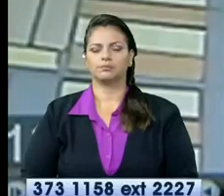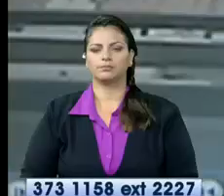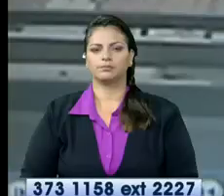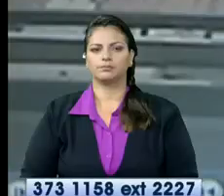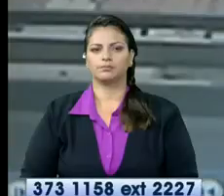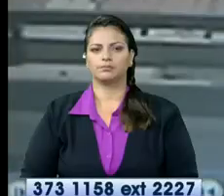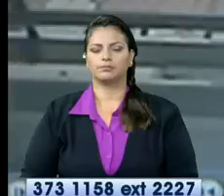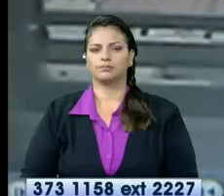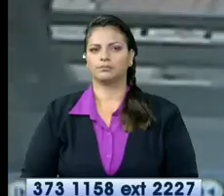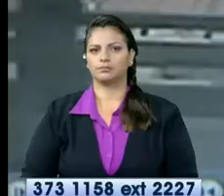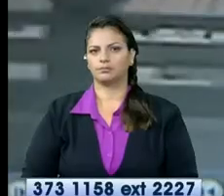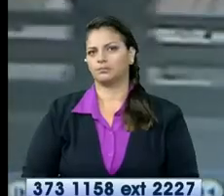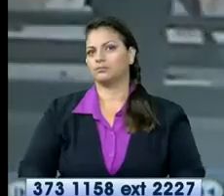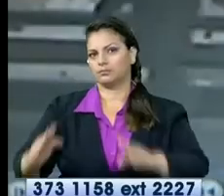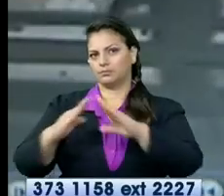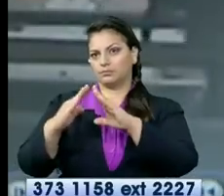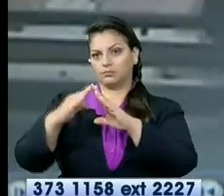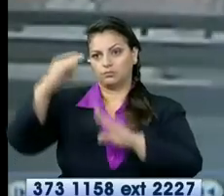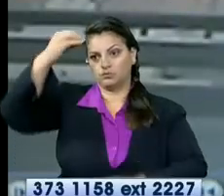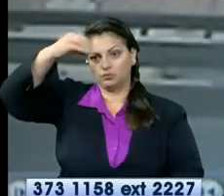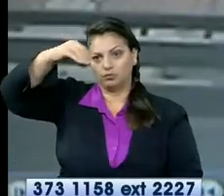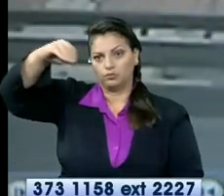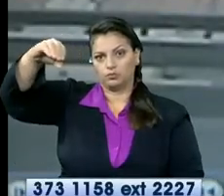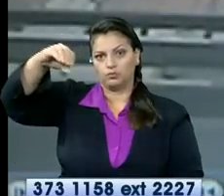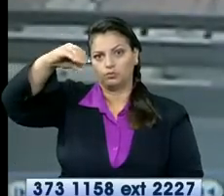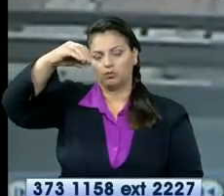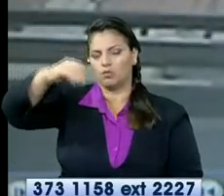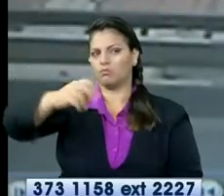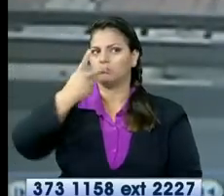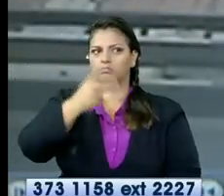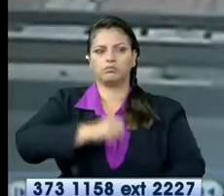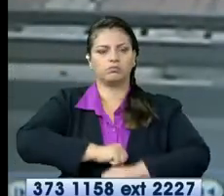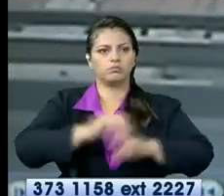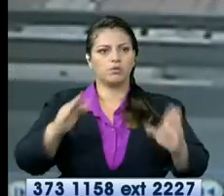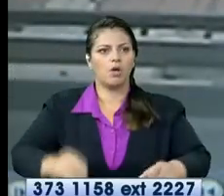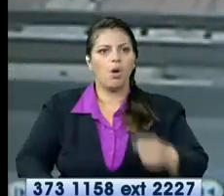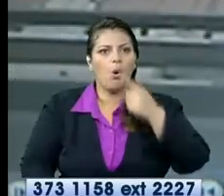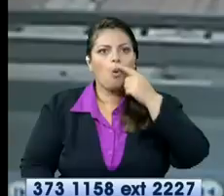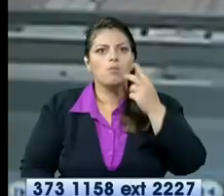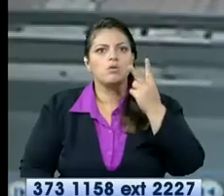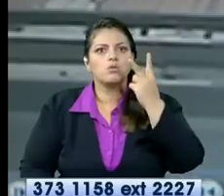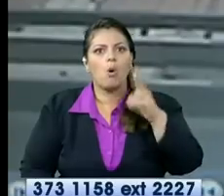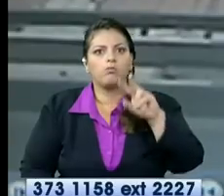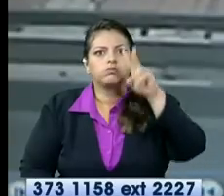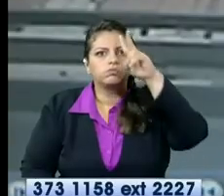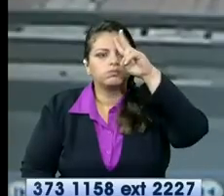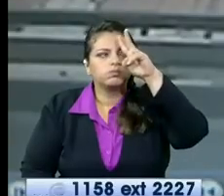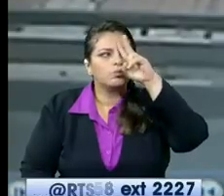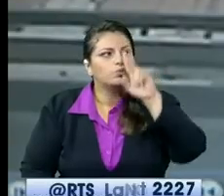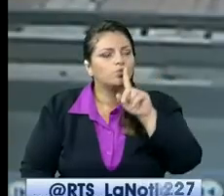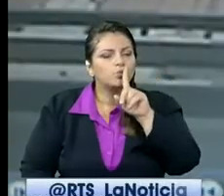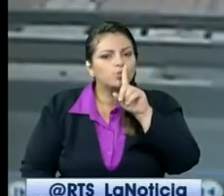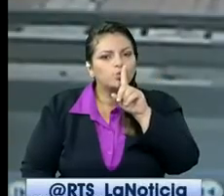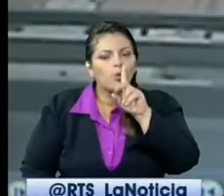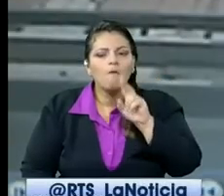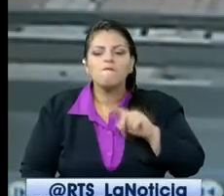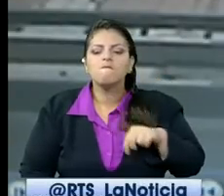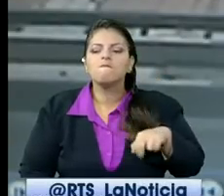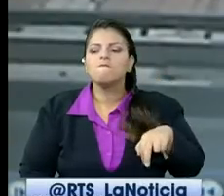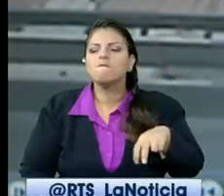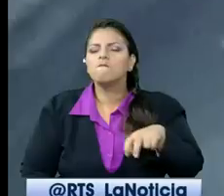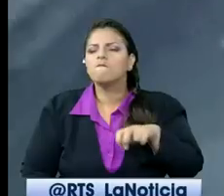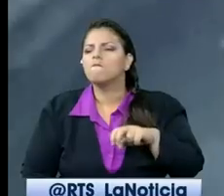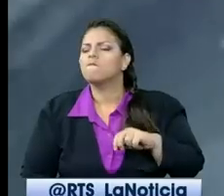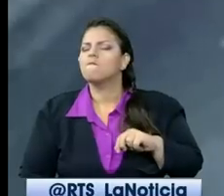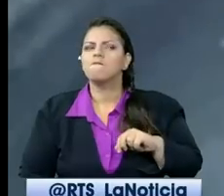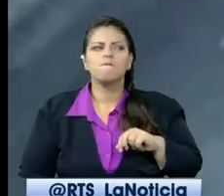Las imágenes que están observando en pantalla son los momentos previos al estruche de la vivienda de la familia Merchán en la cooperativa Nueva Guayaquil, en